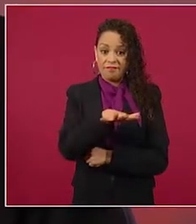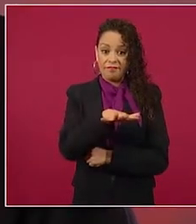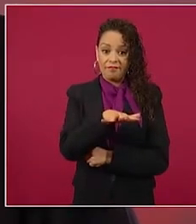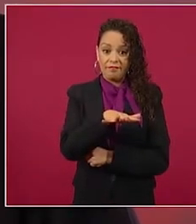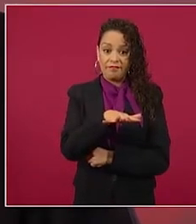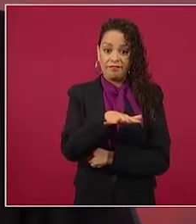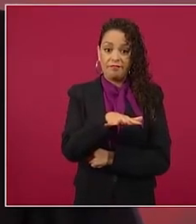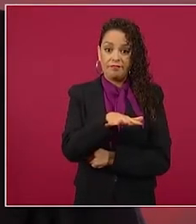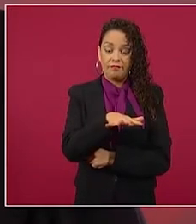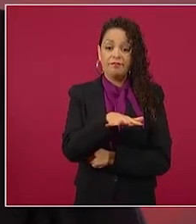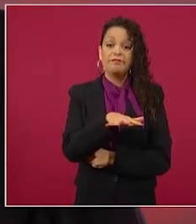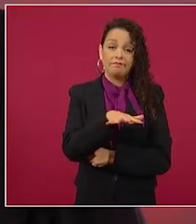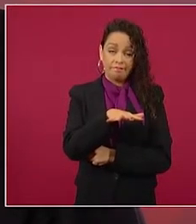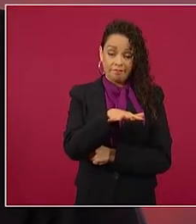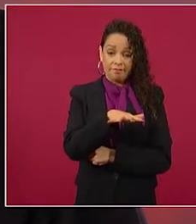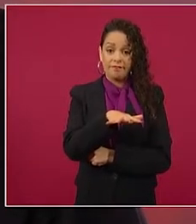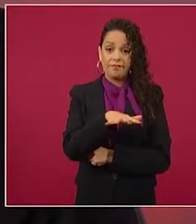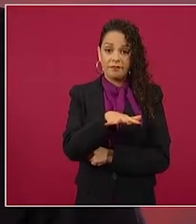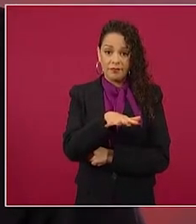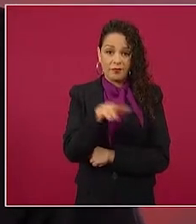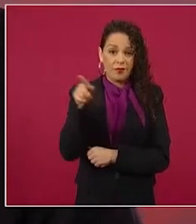capaces de